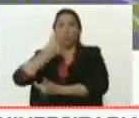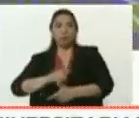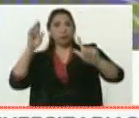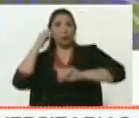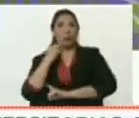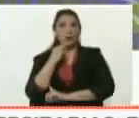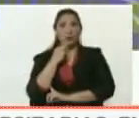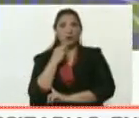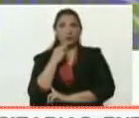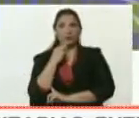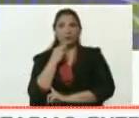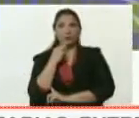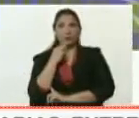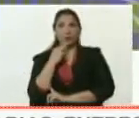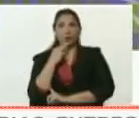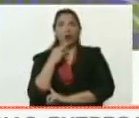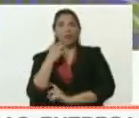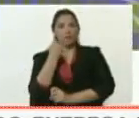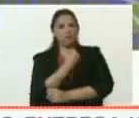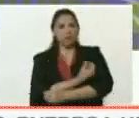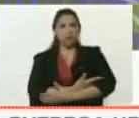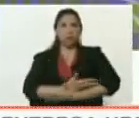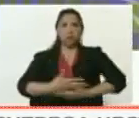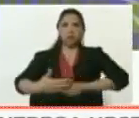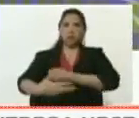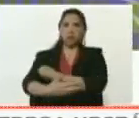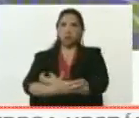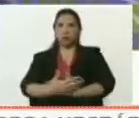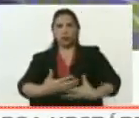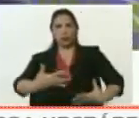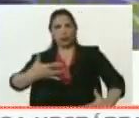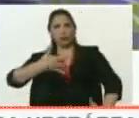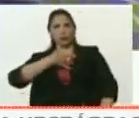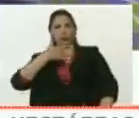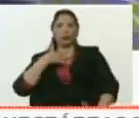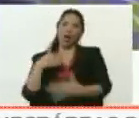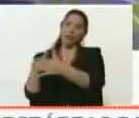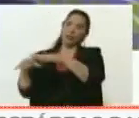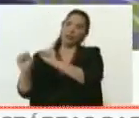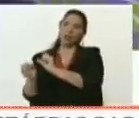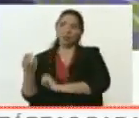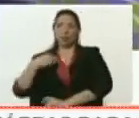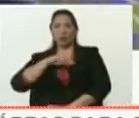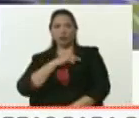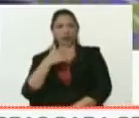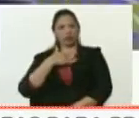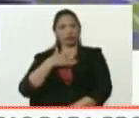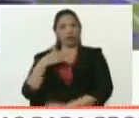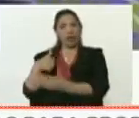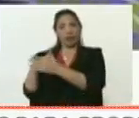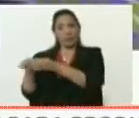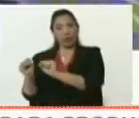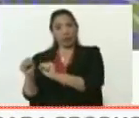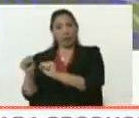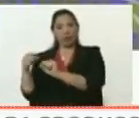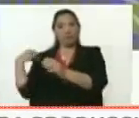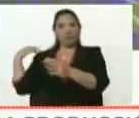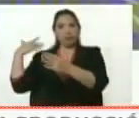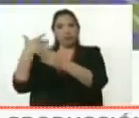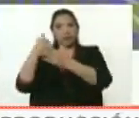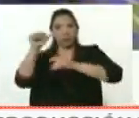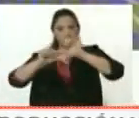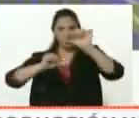Bolívar. Está en nuestra sangre ser antiimperialista. han pasado siglos de